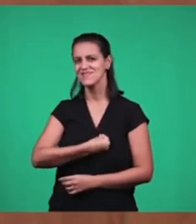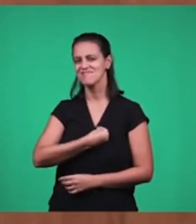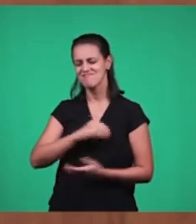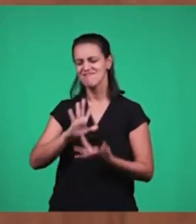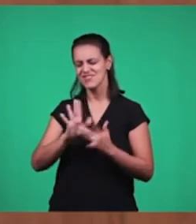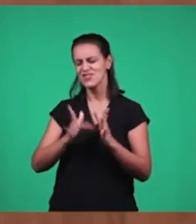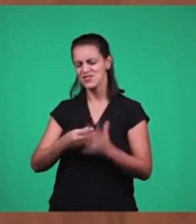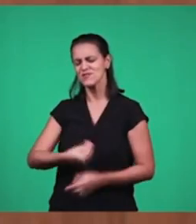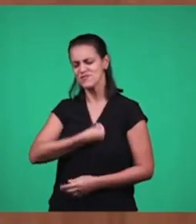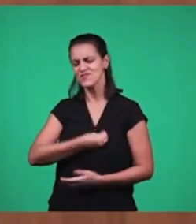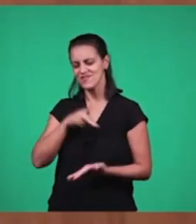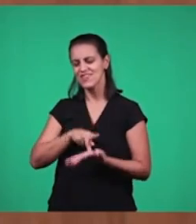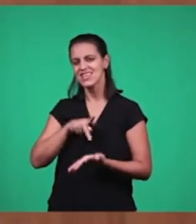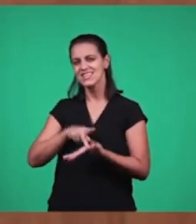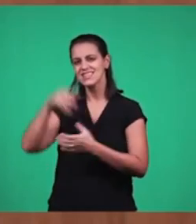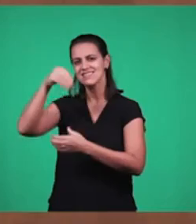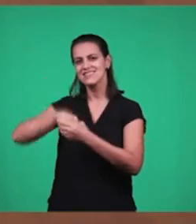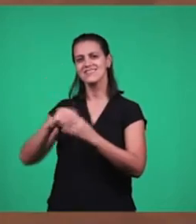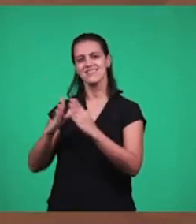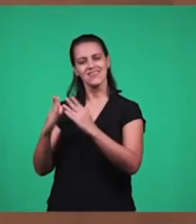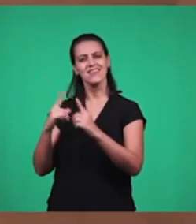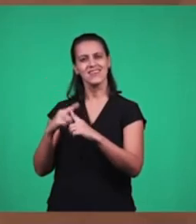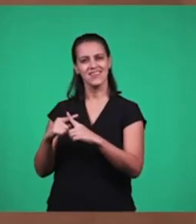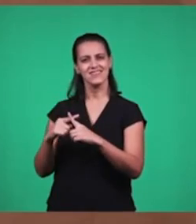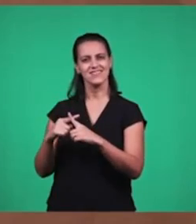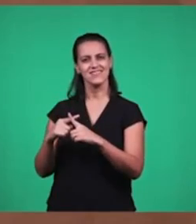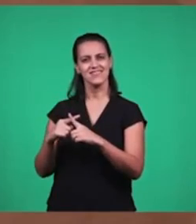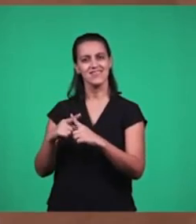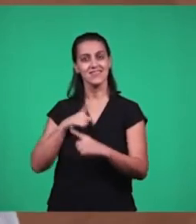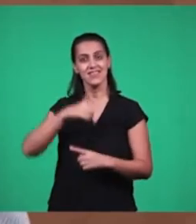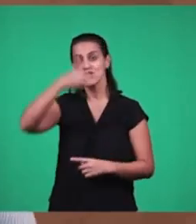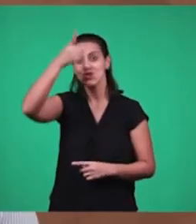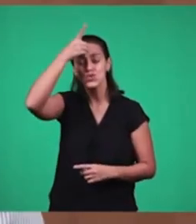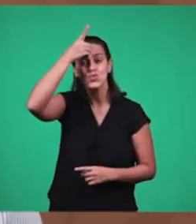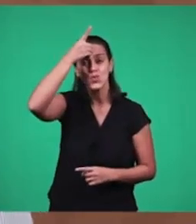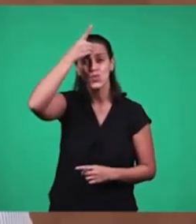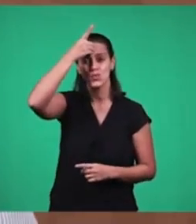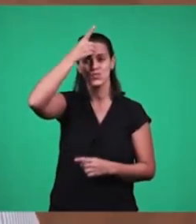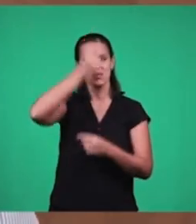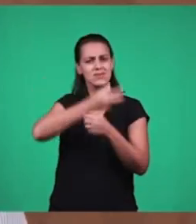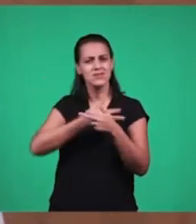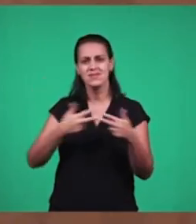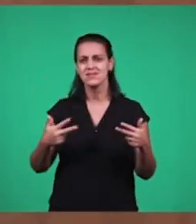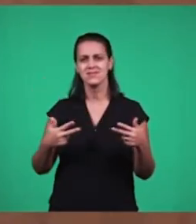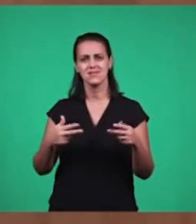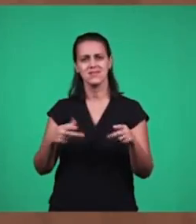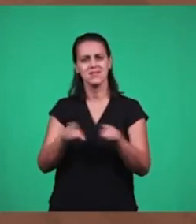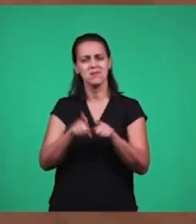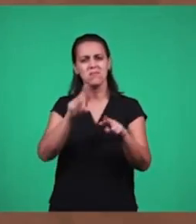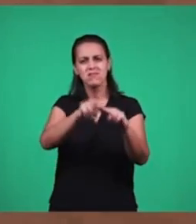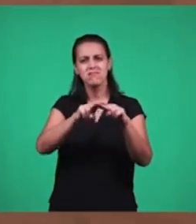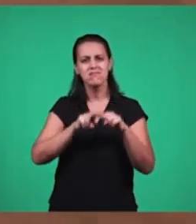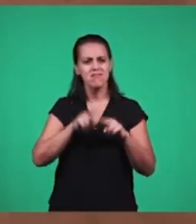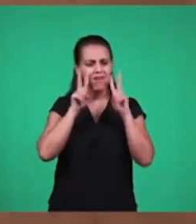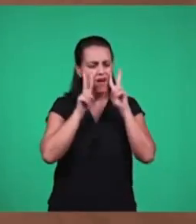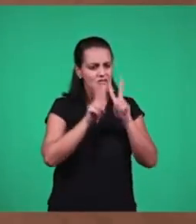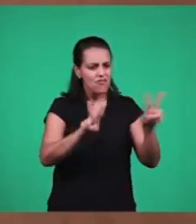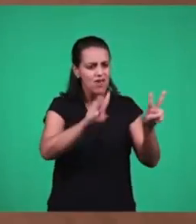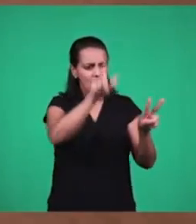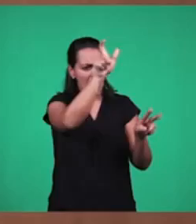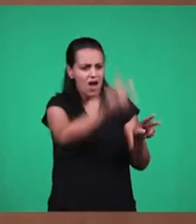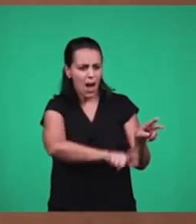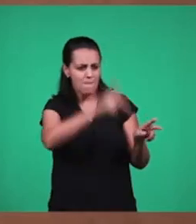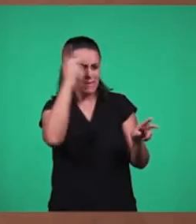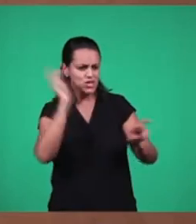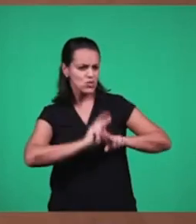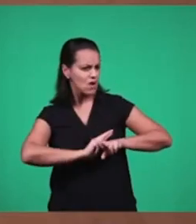vivo en medio de la iglesia. Cuando traen los dones espirituales, la transformación de vidas, cuando Jesús